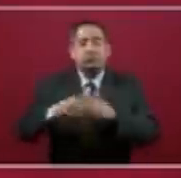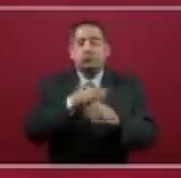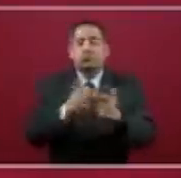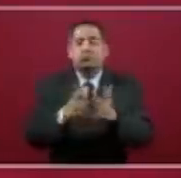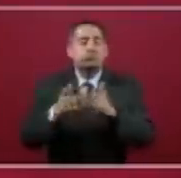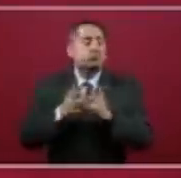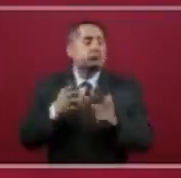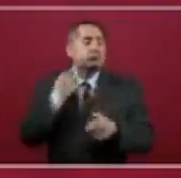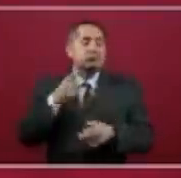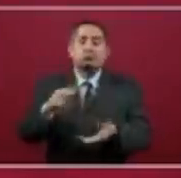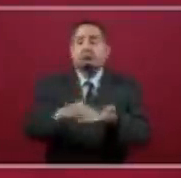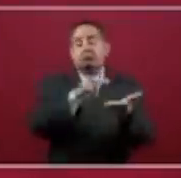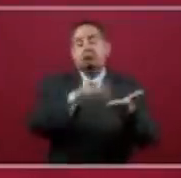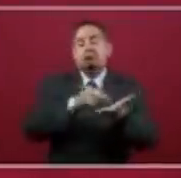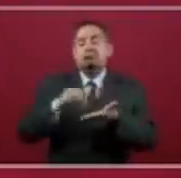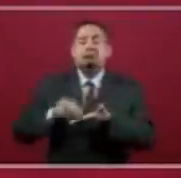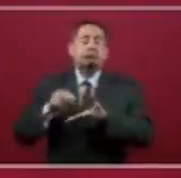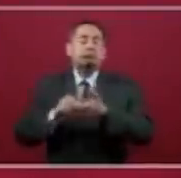ahí.